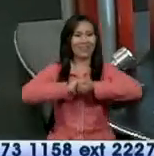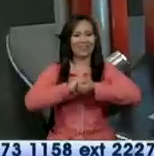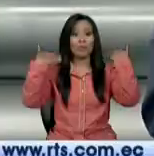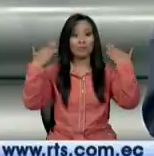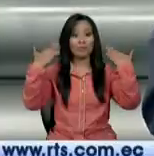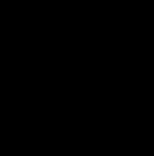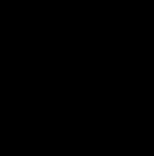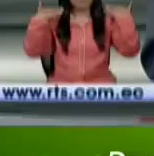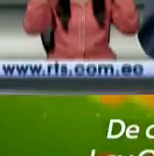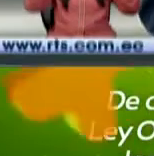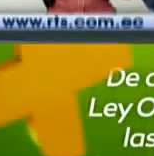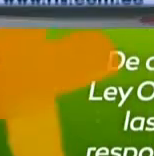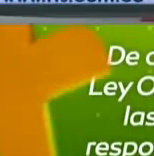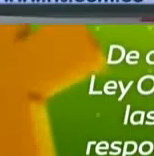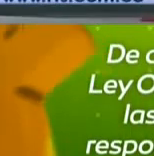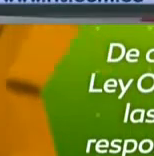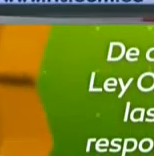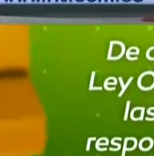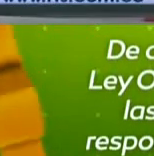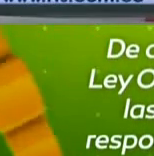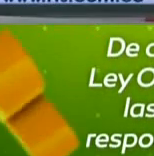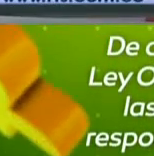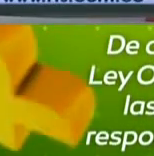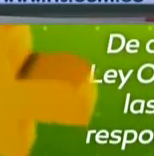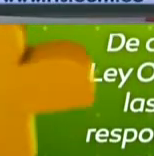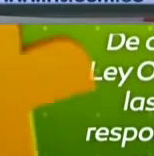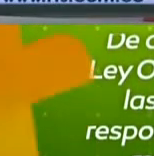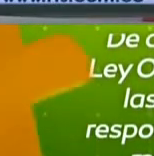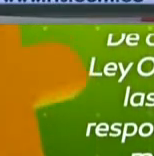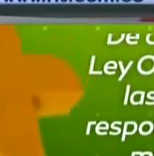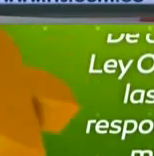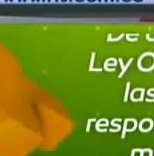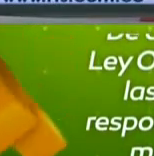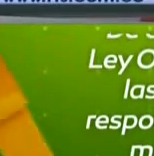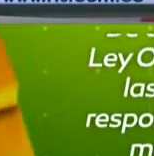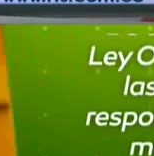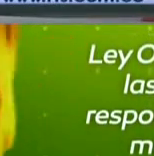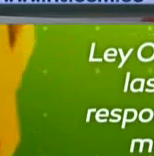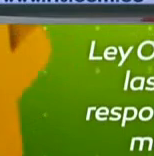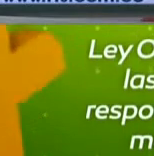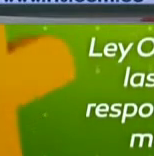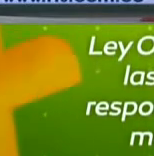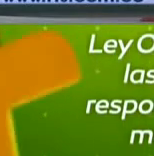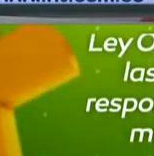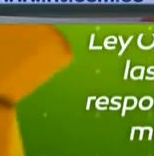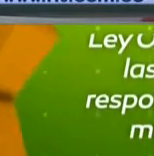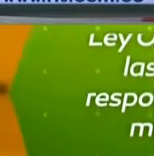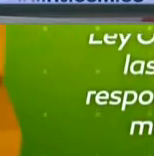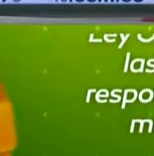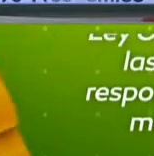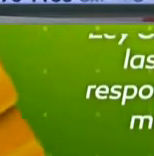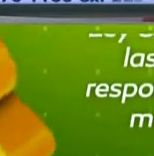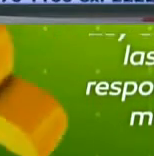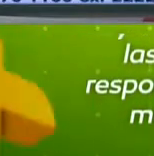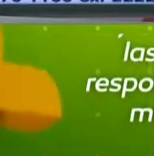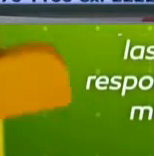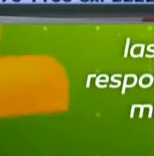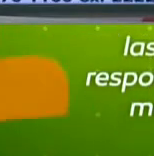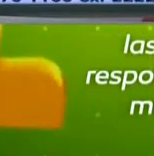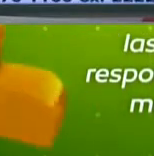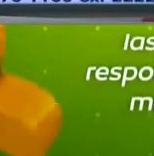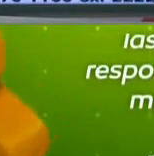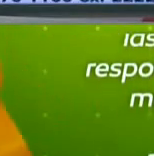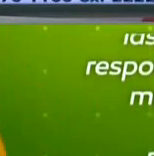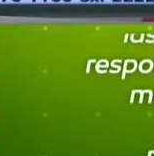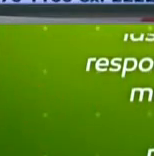Martínez, muy buenas noches. Una niña de 12 años habría sido violada por su propio padre, según lo